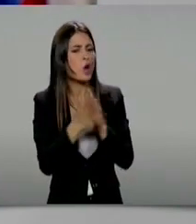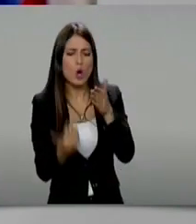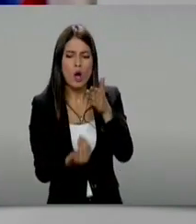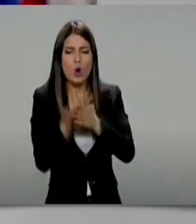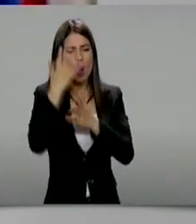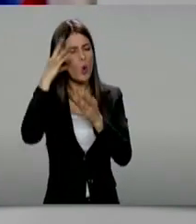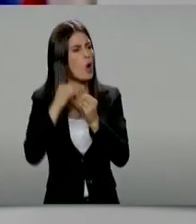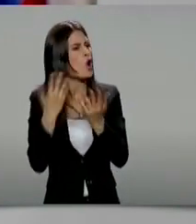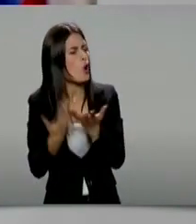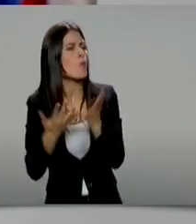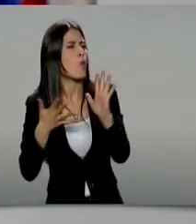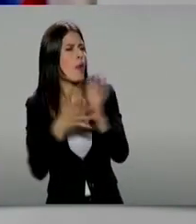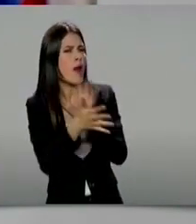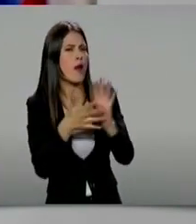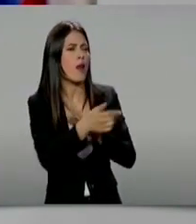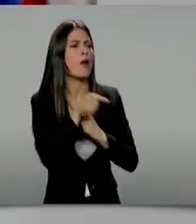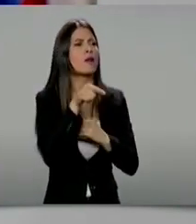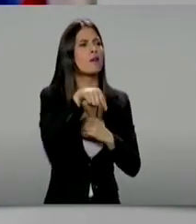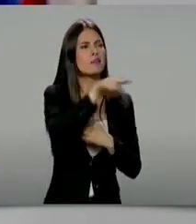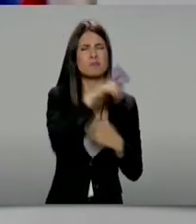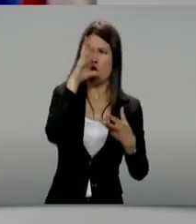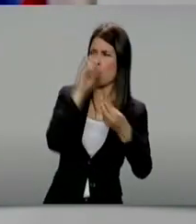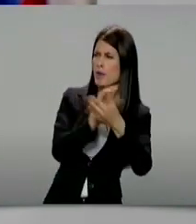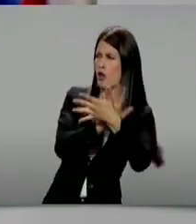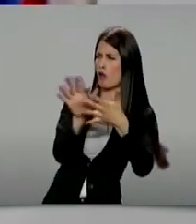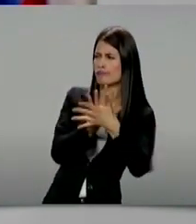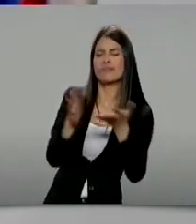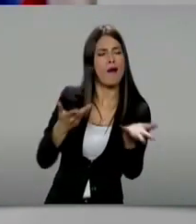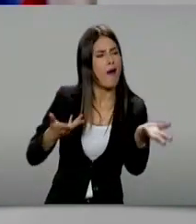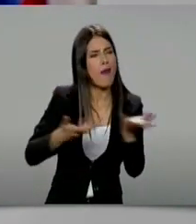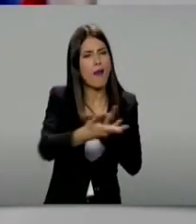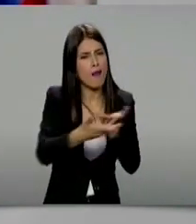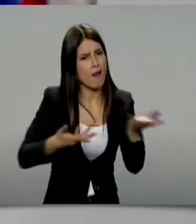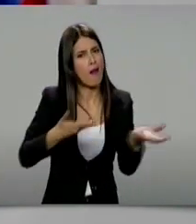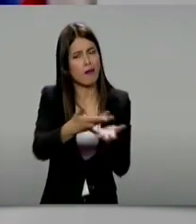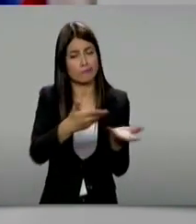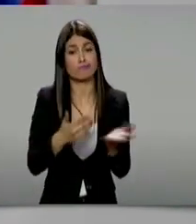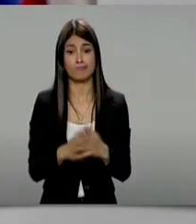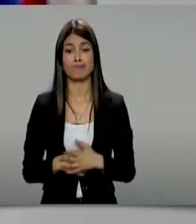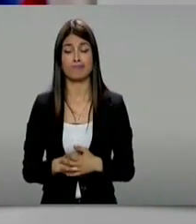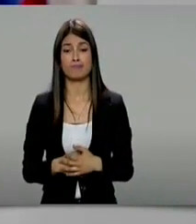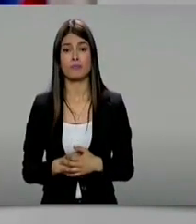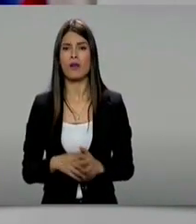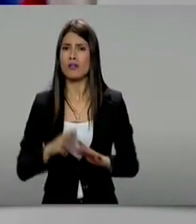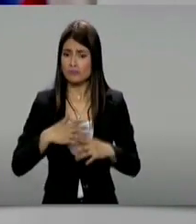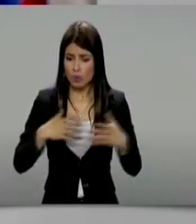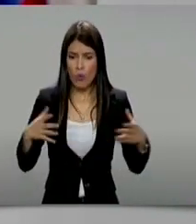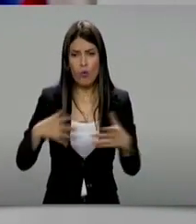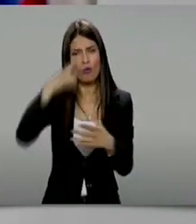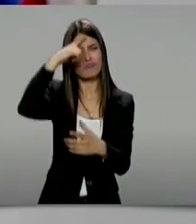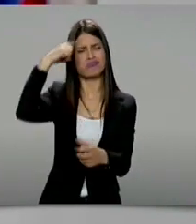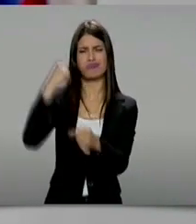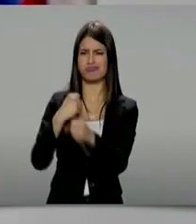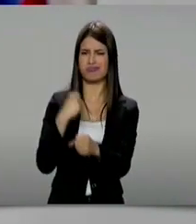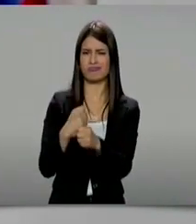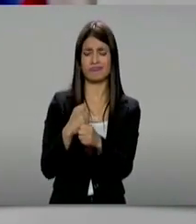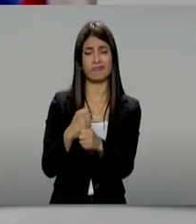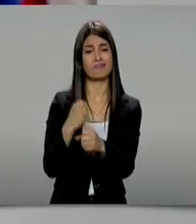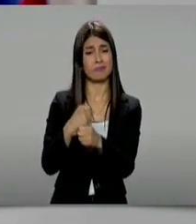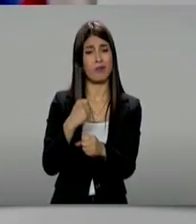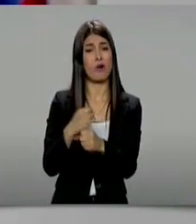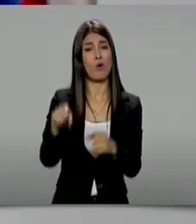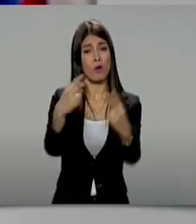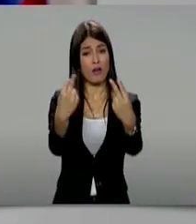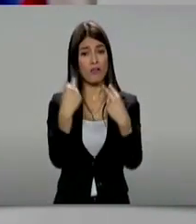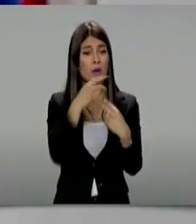reacciones hemos trabajado juiciosamente y espero que ese trabajo satisfaga a los de no y